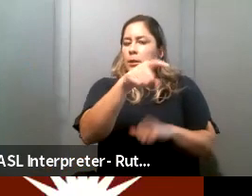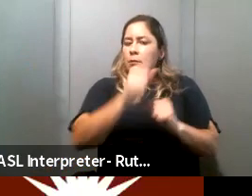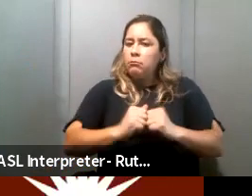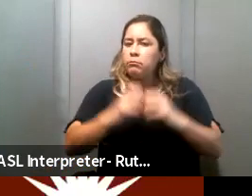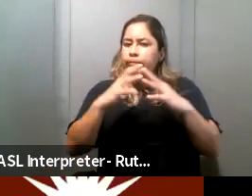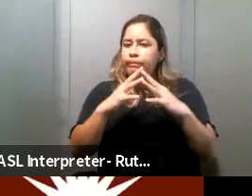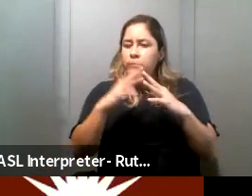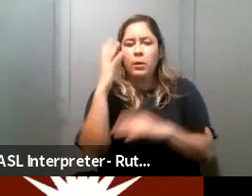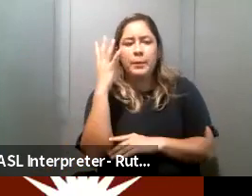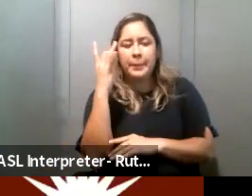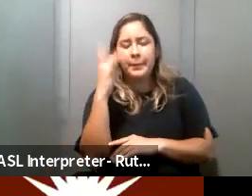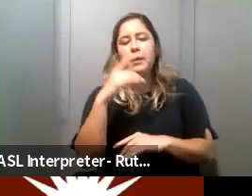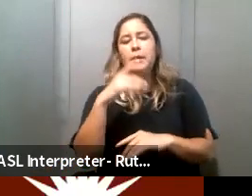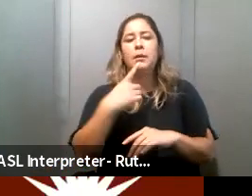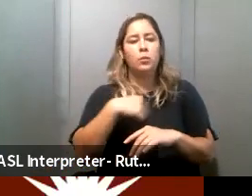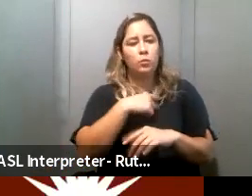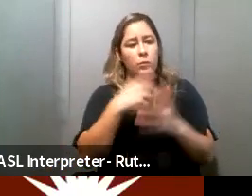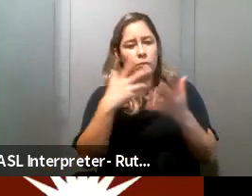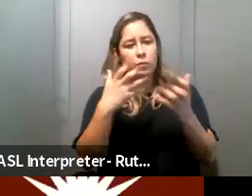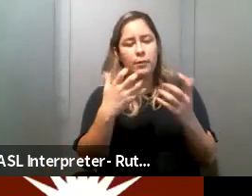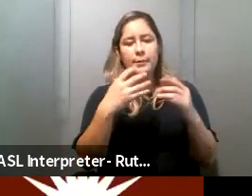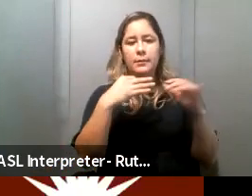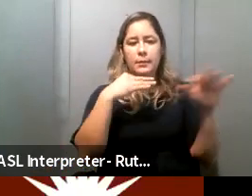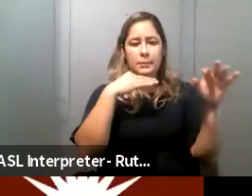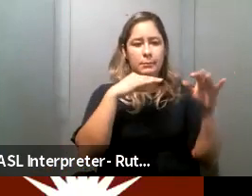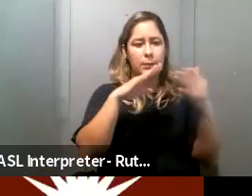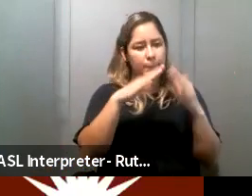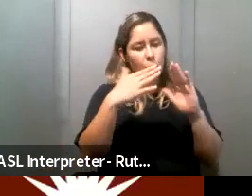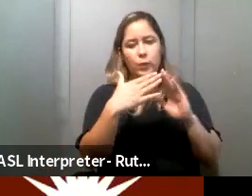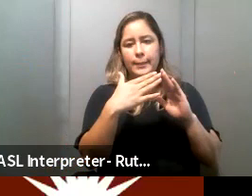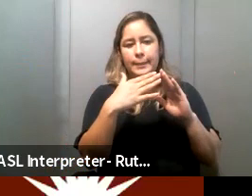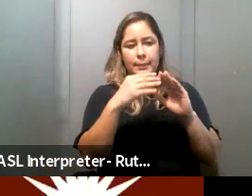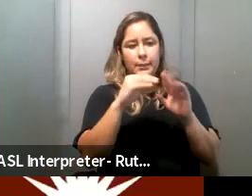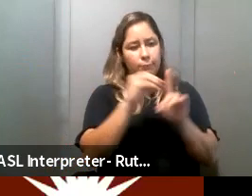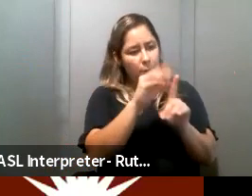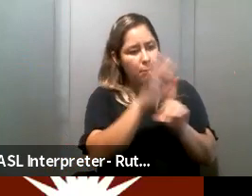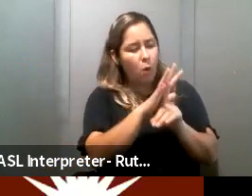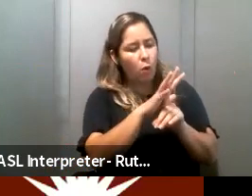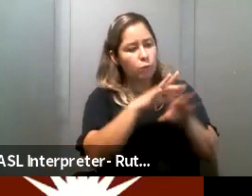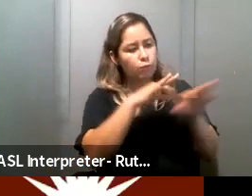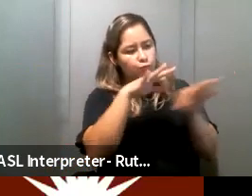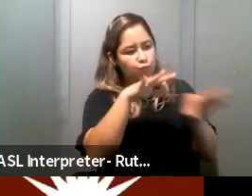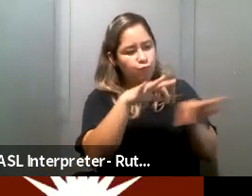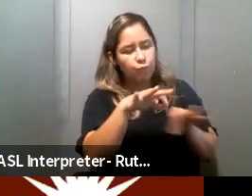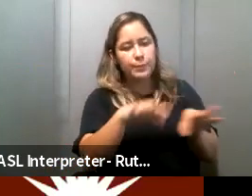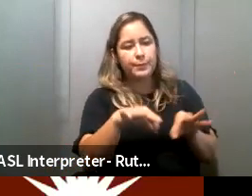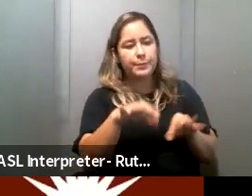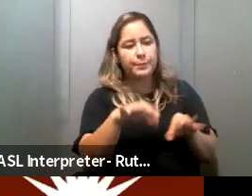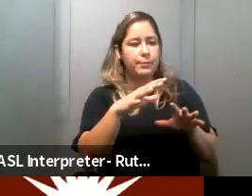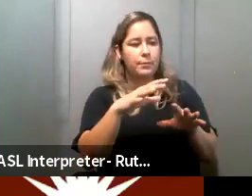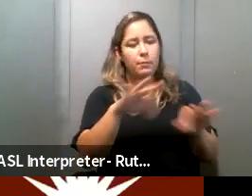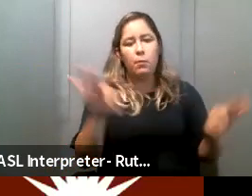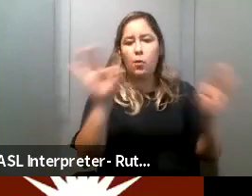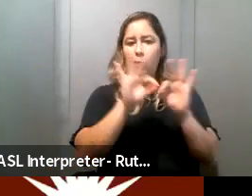o de presentar la información a nuestra comunidad, pues tenemos que ofrecer, nos vimos en la necesidad de crear